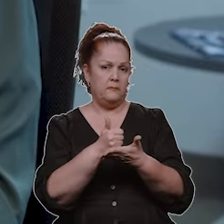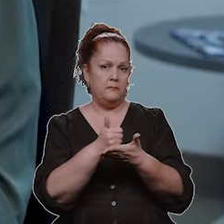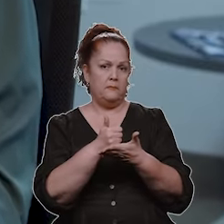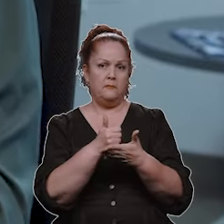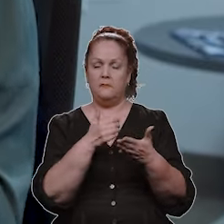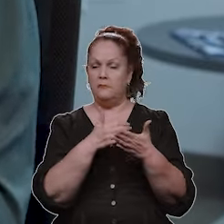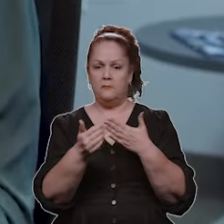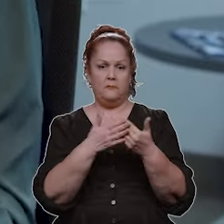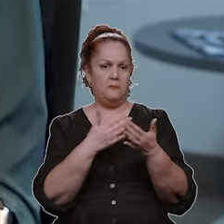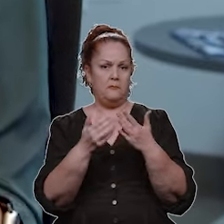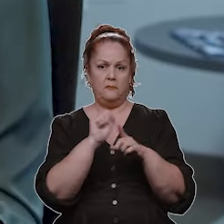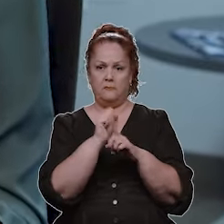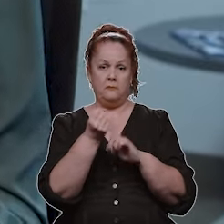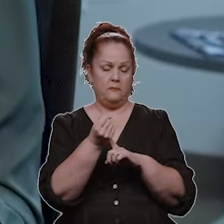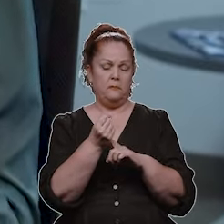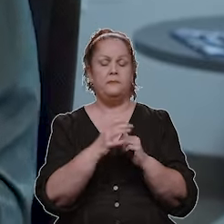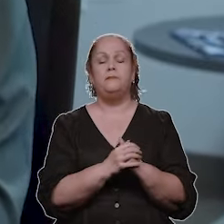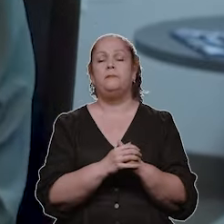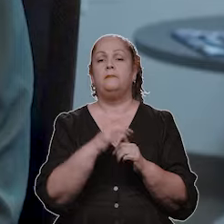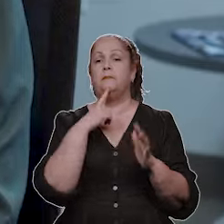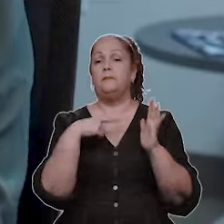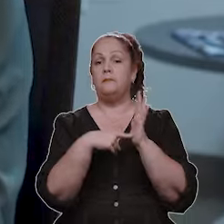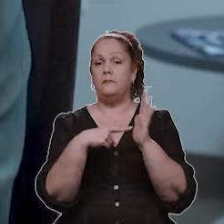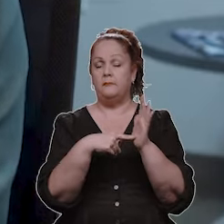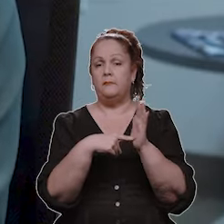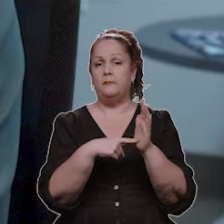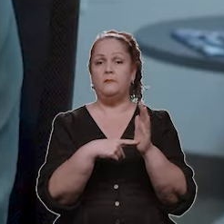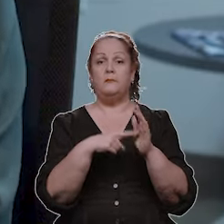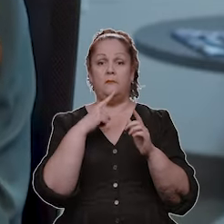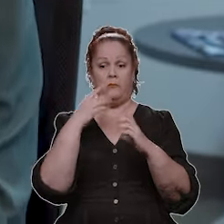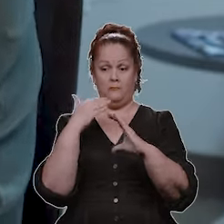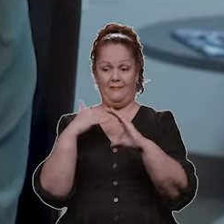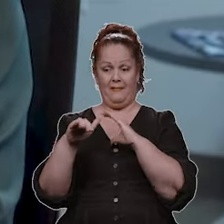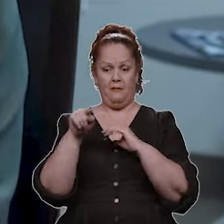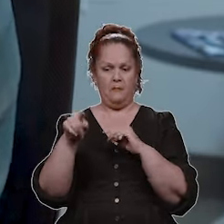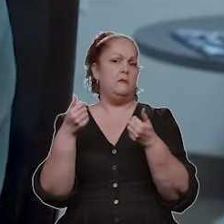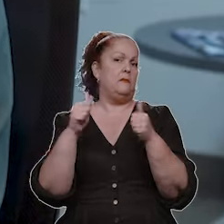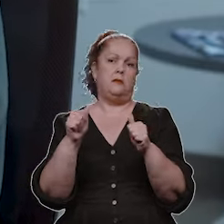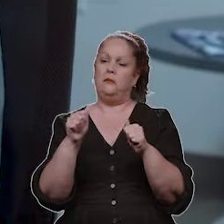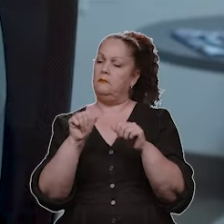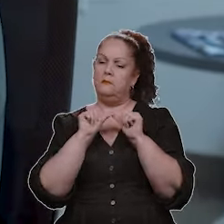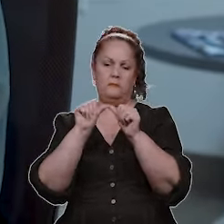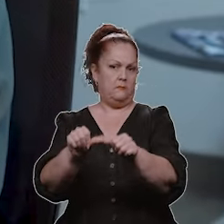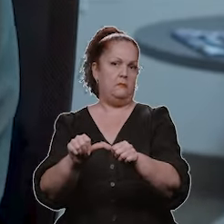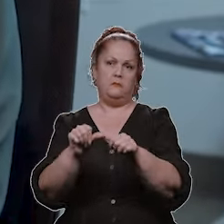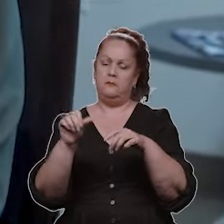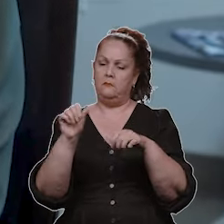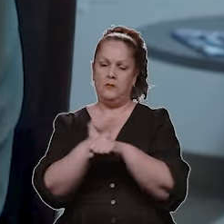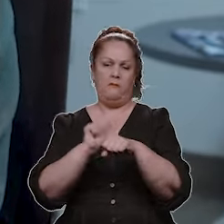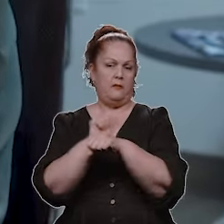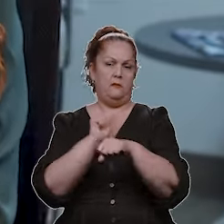eh No importa qué circunstancia esté pasando por ejemplo el área de presentaciones vamos a tratar de que siga funcionando